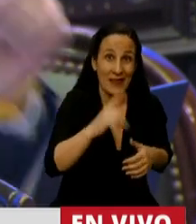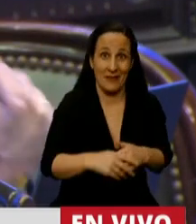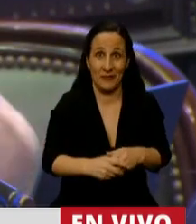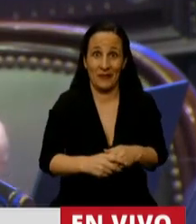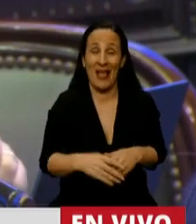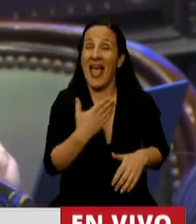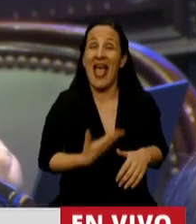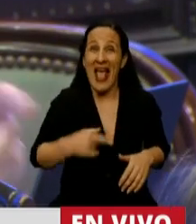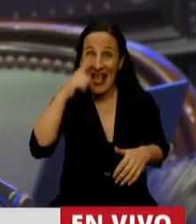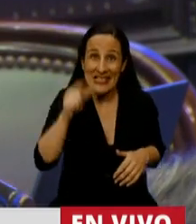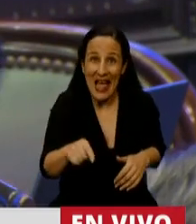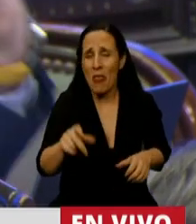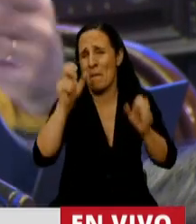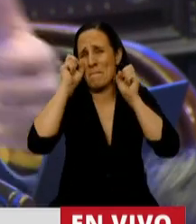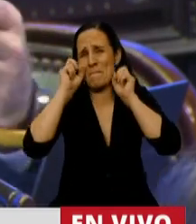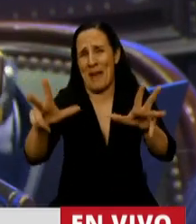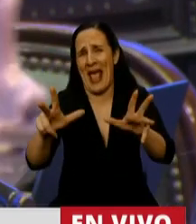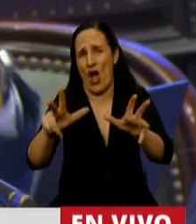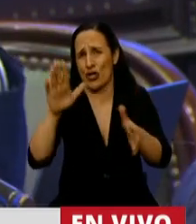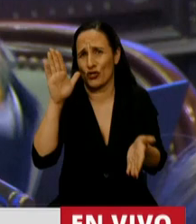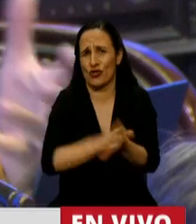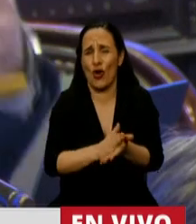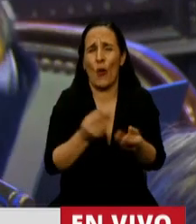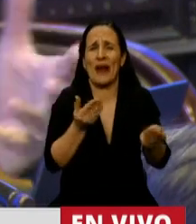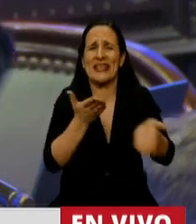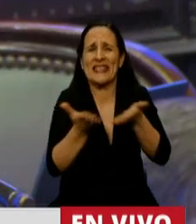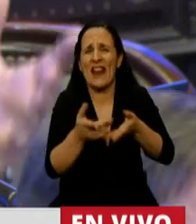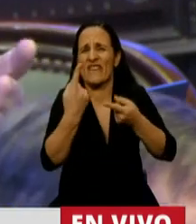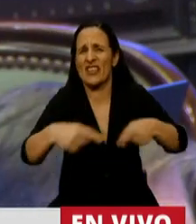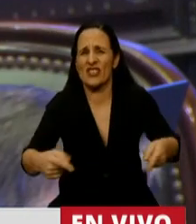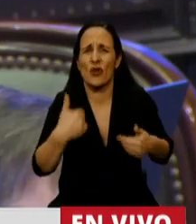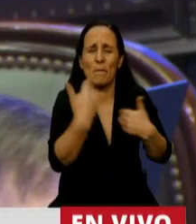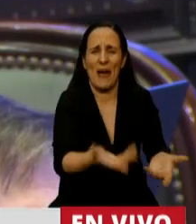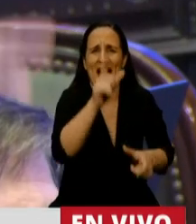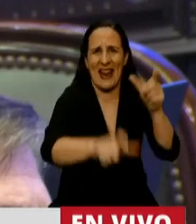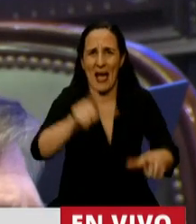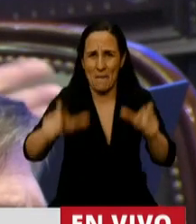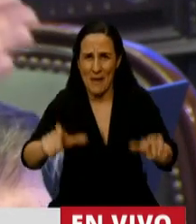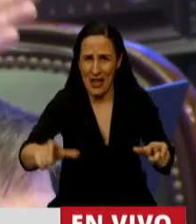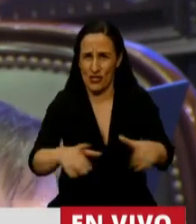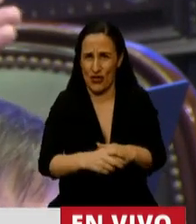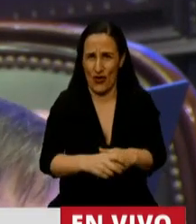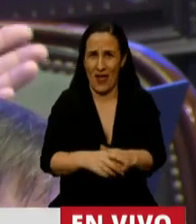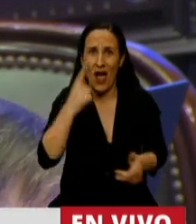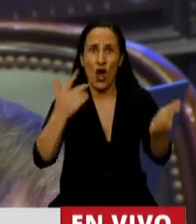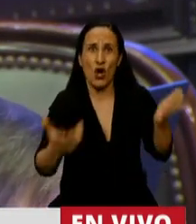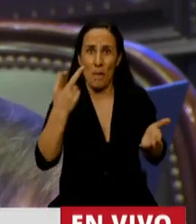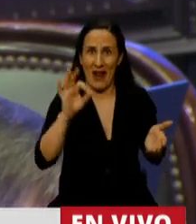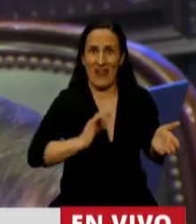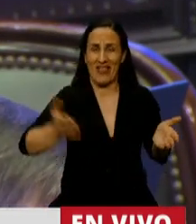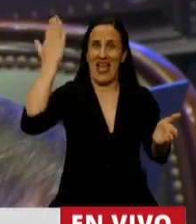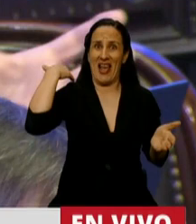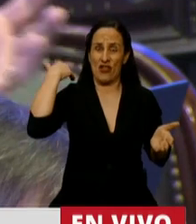peor en materia de agilidad en la prestación de servicios en favor del ciudadano del que teníamos hace 20 años atrás